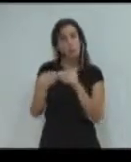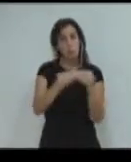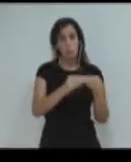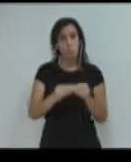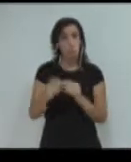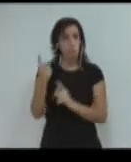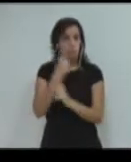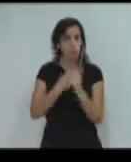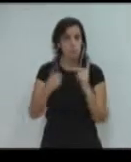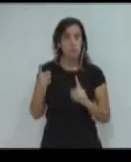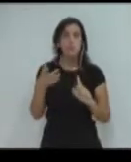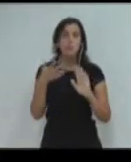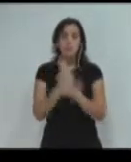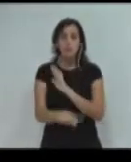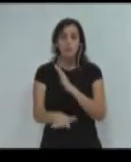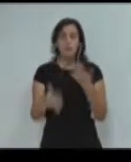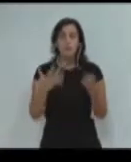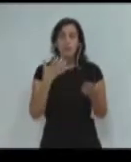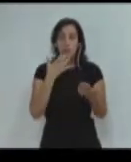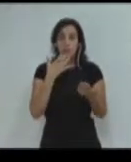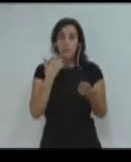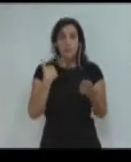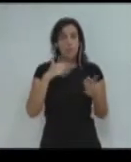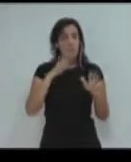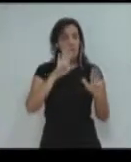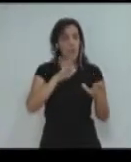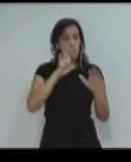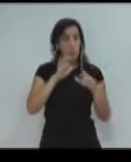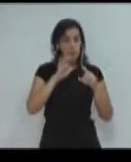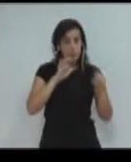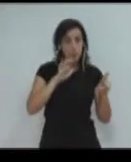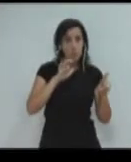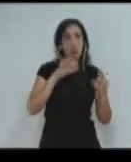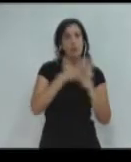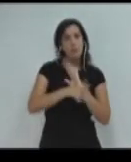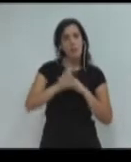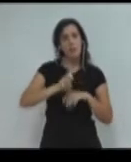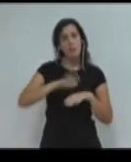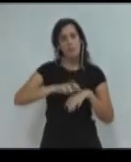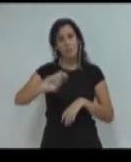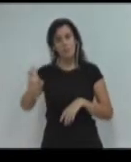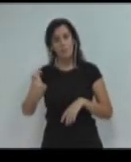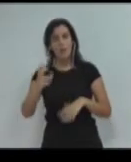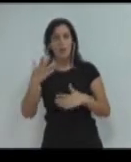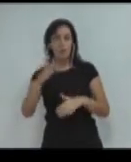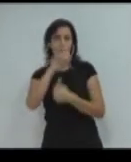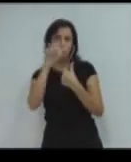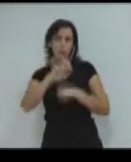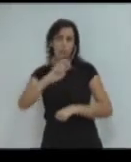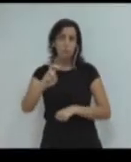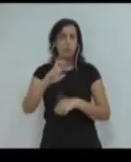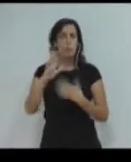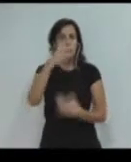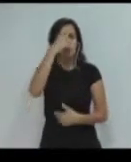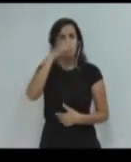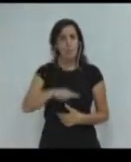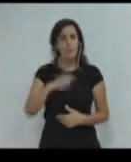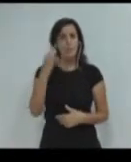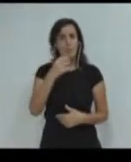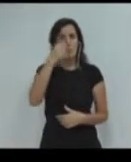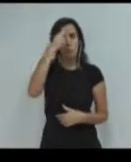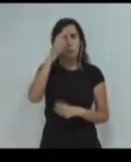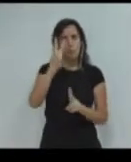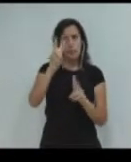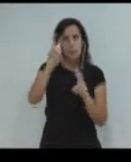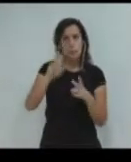todas ellas. Con lo cual, si has aprendido a hacerlo en una, ese checklist te sirve para otra, aunque se haga de otra manera, pero es decir, tengo que darme cuenta de